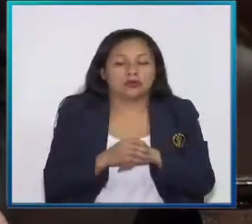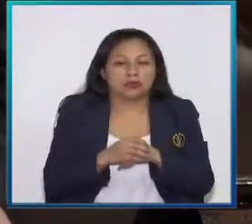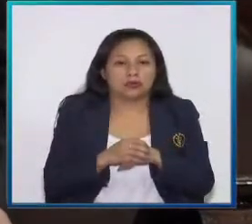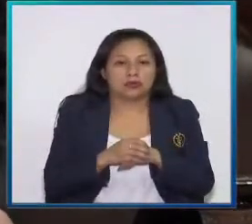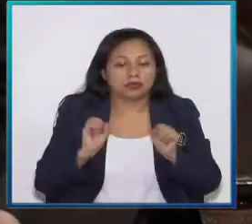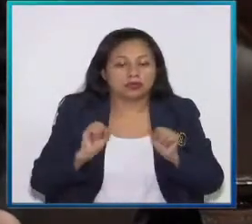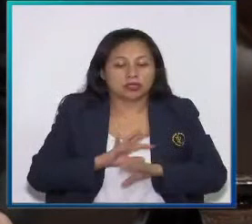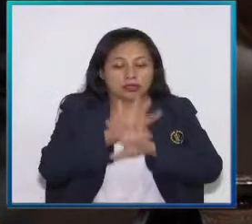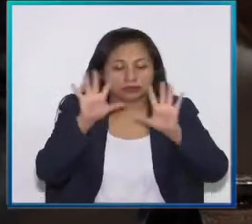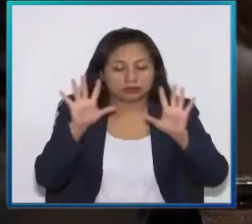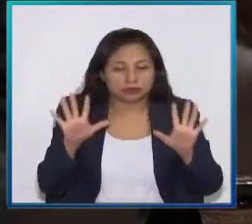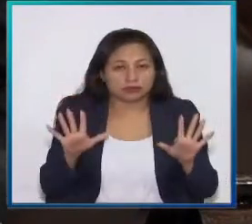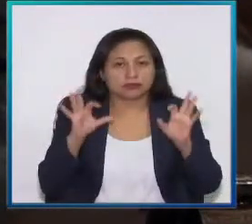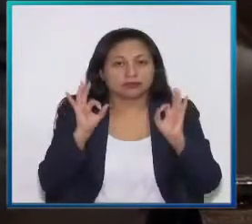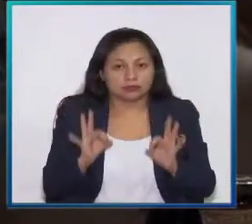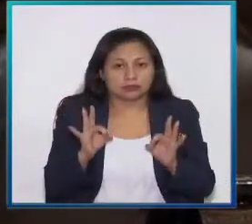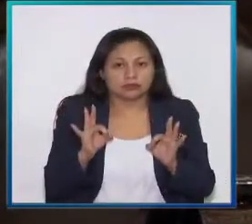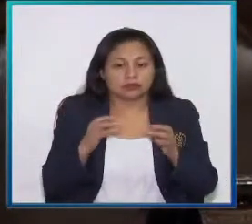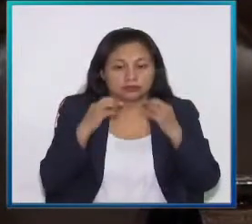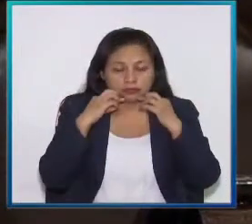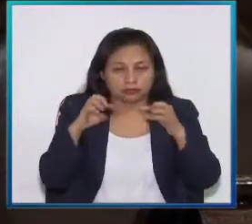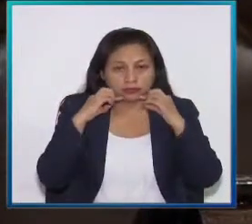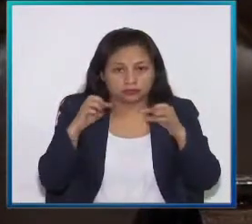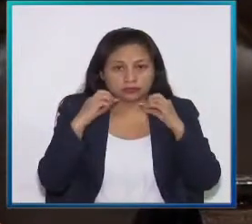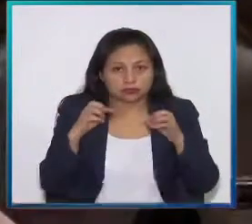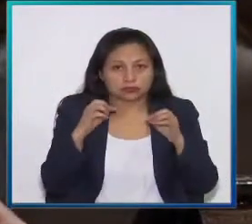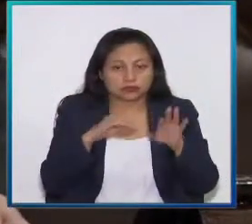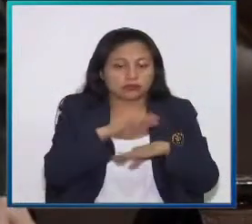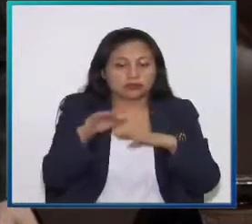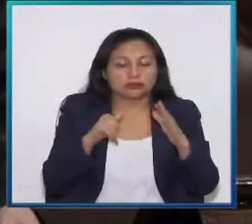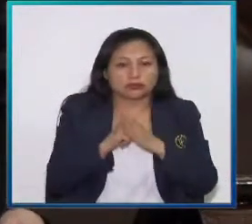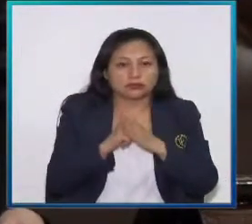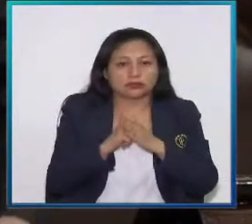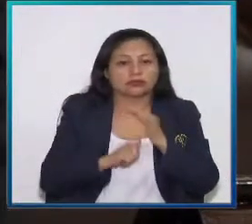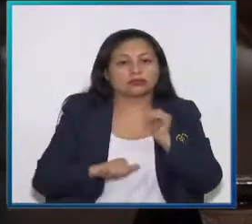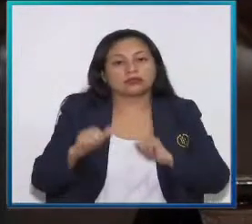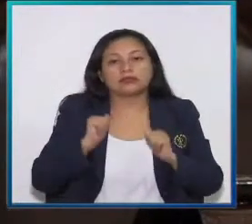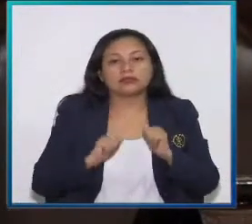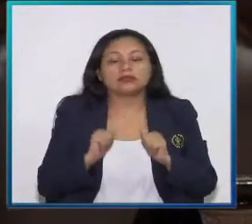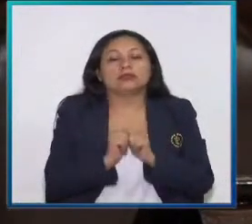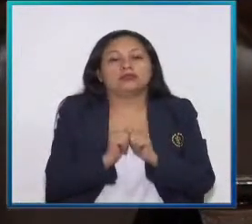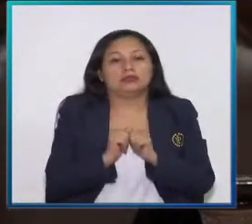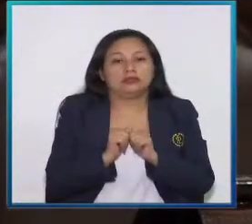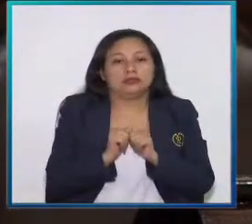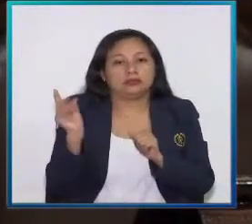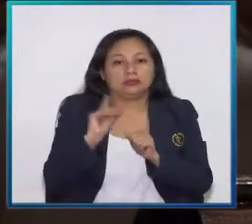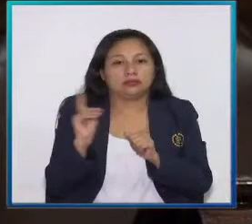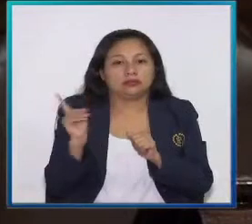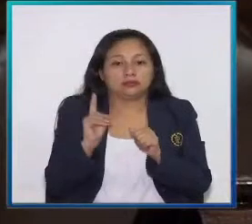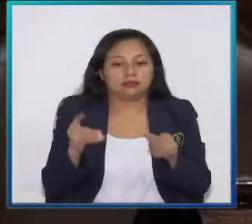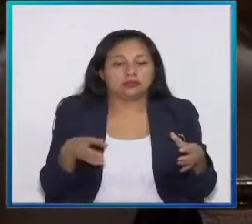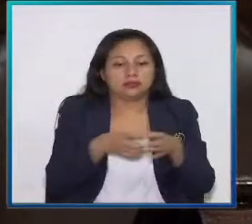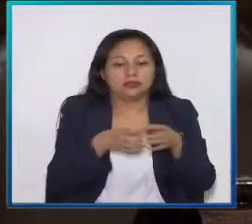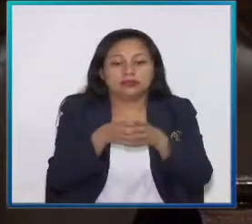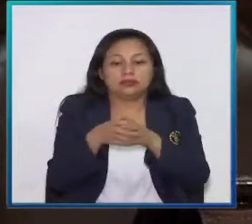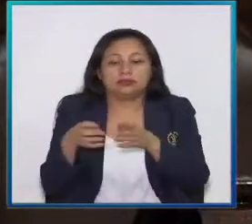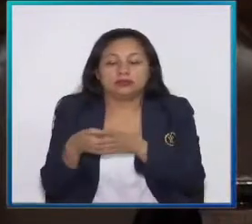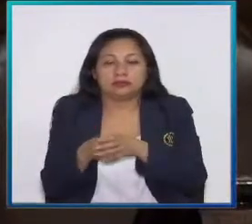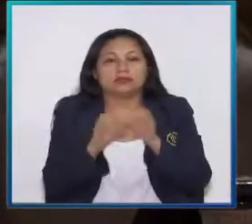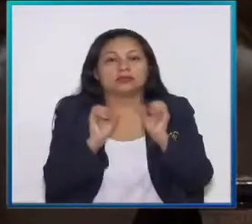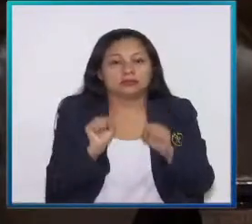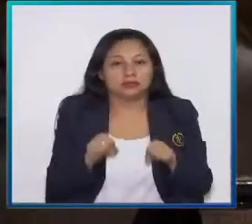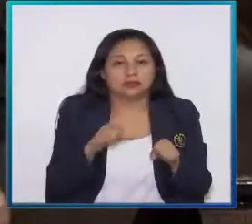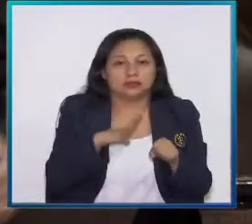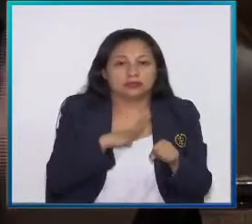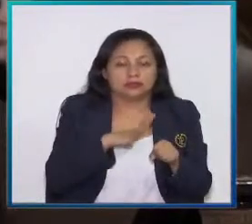la transparencia y la publicidad de todo su actuar, donde las comisiones